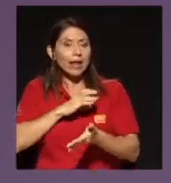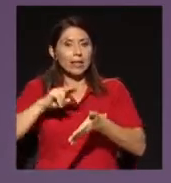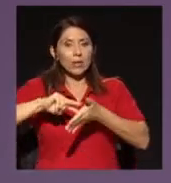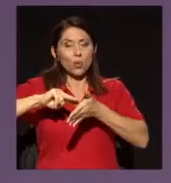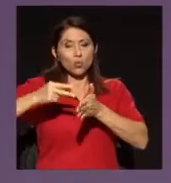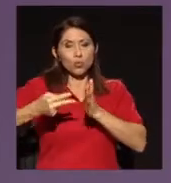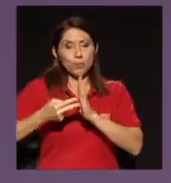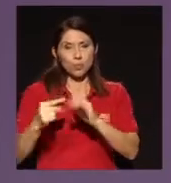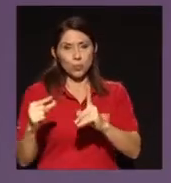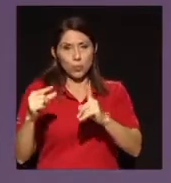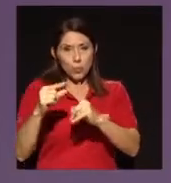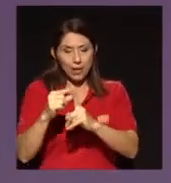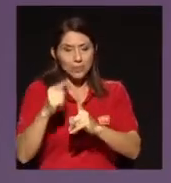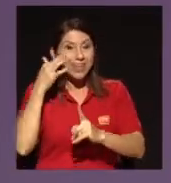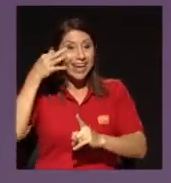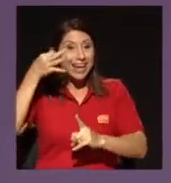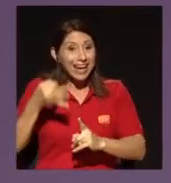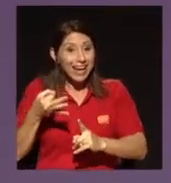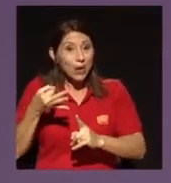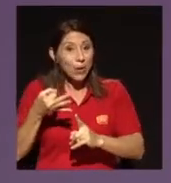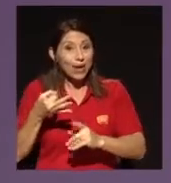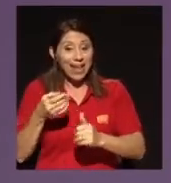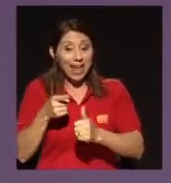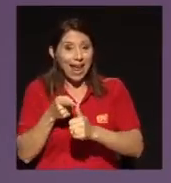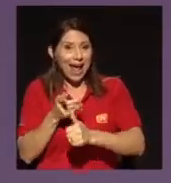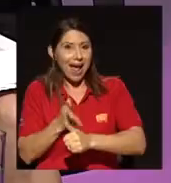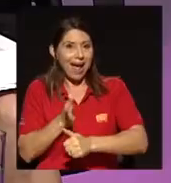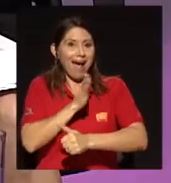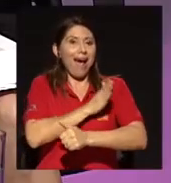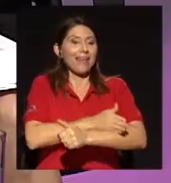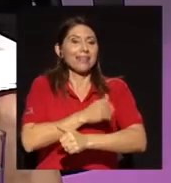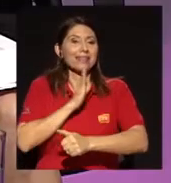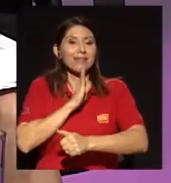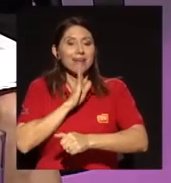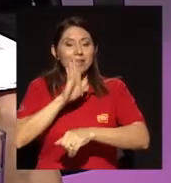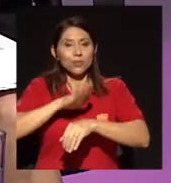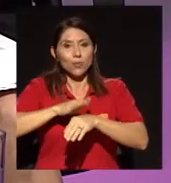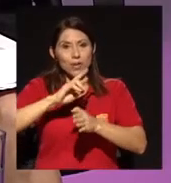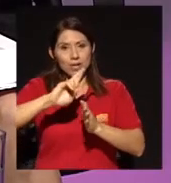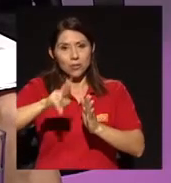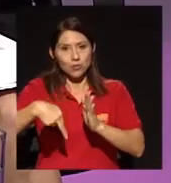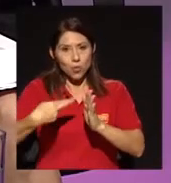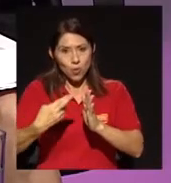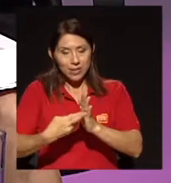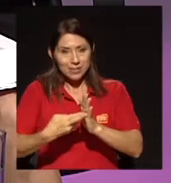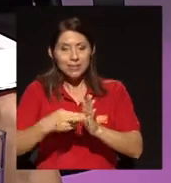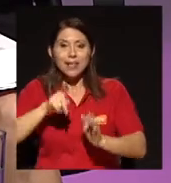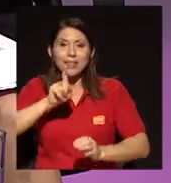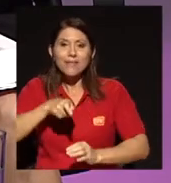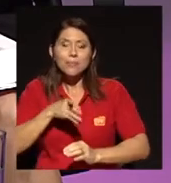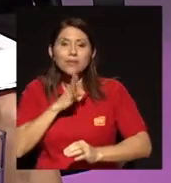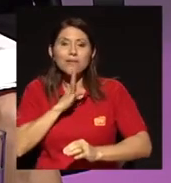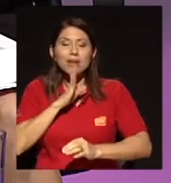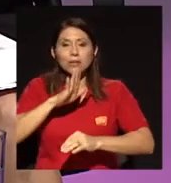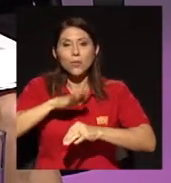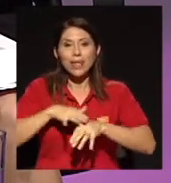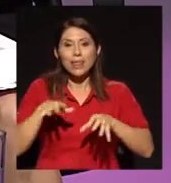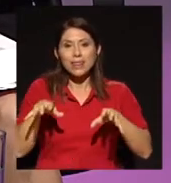que antes de hablar de roles como tales, deberíamos de hablar de